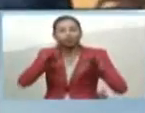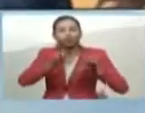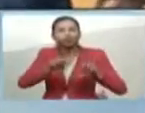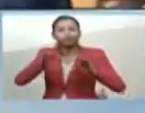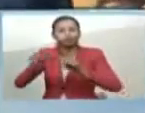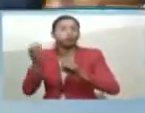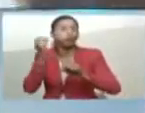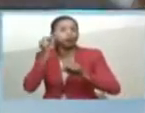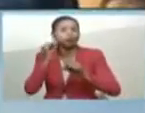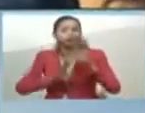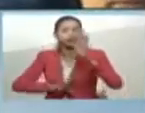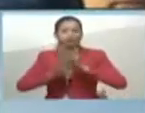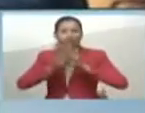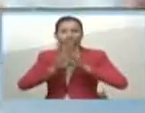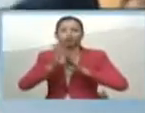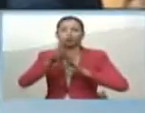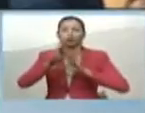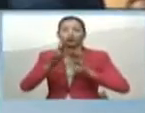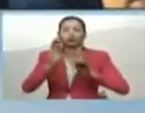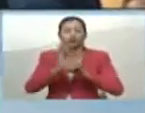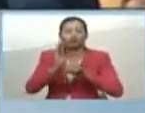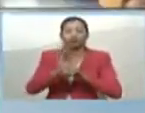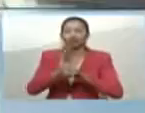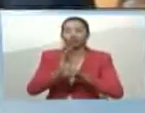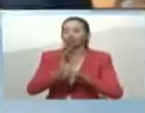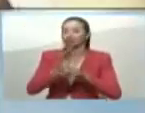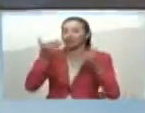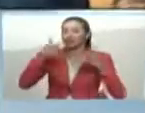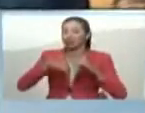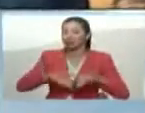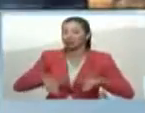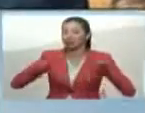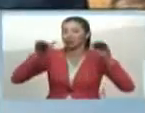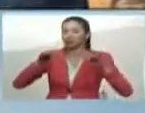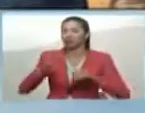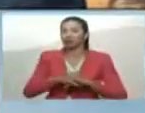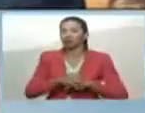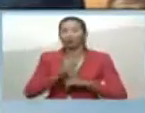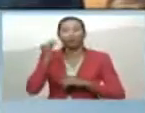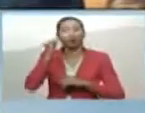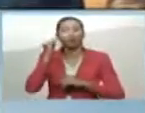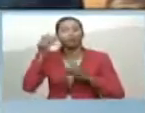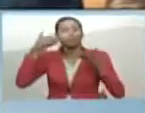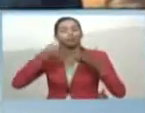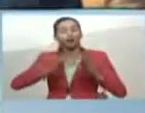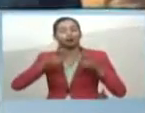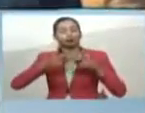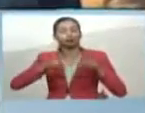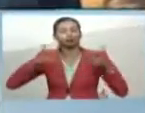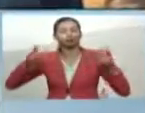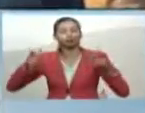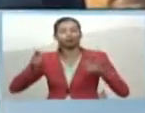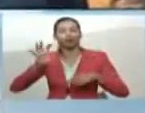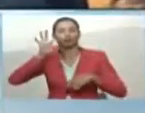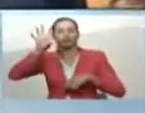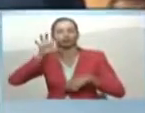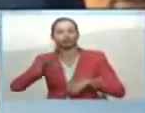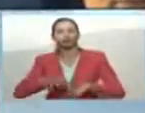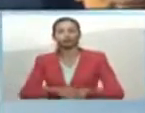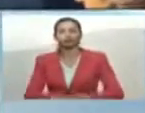el desarrollo y para la crianza de sus hijos, de la mujer que pare la patria, presidente.